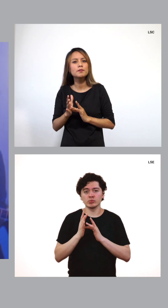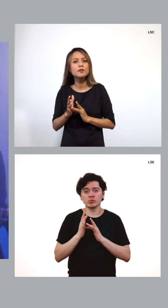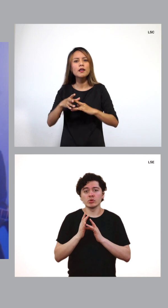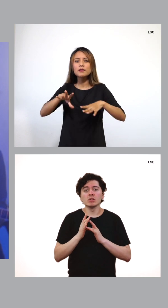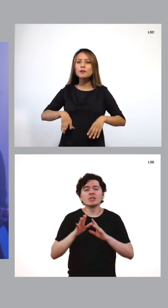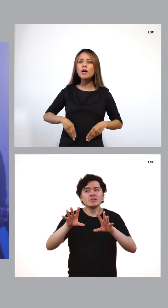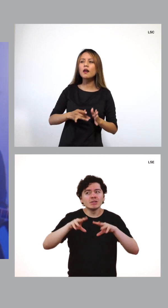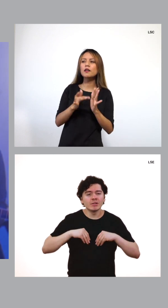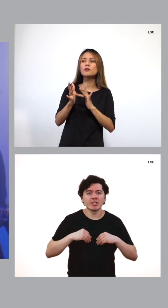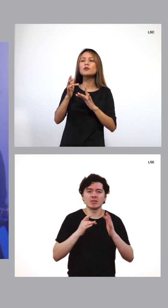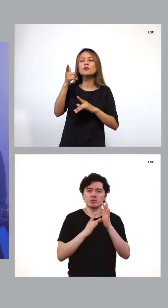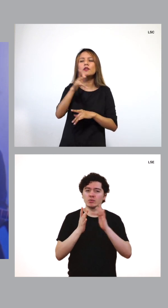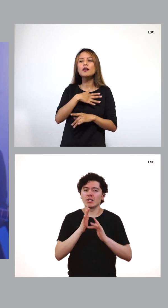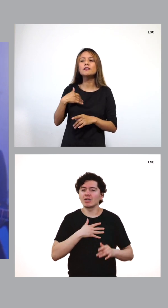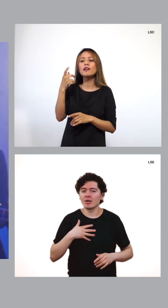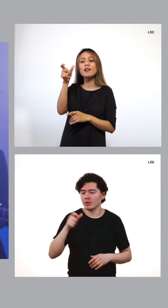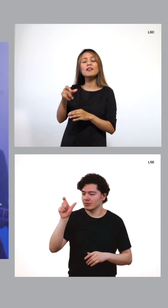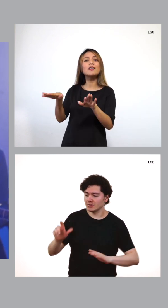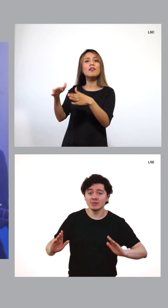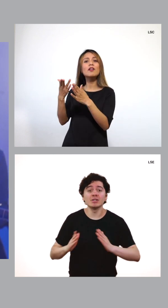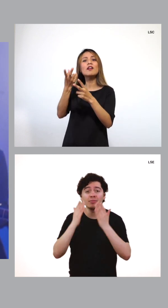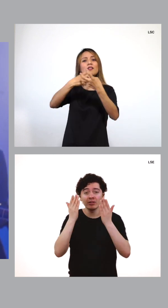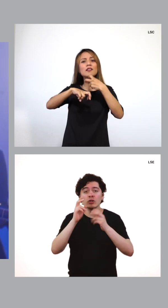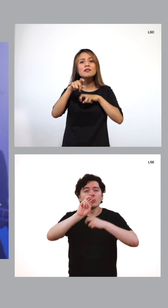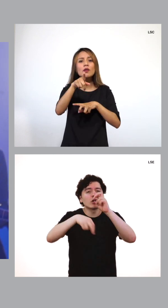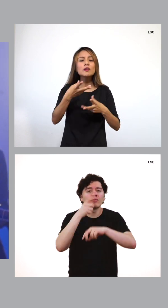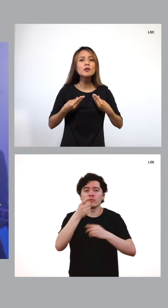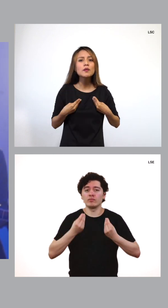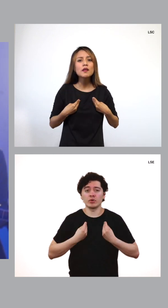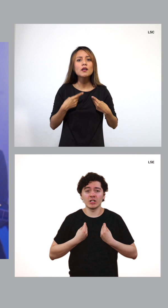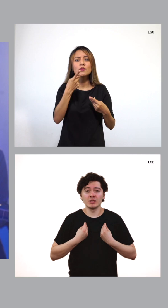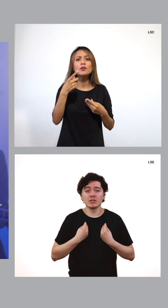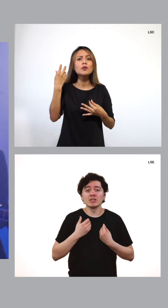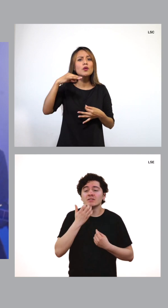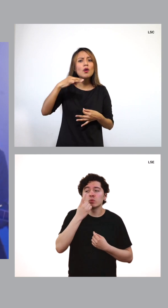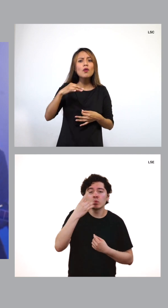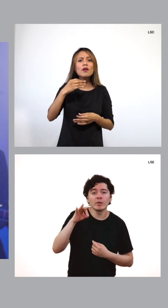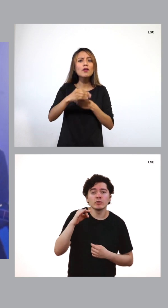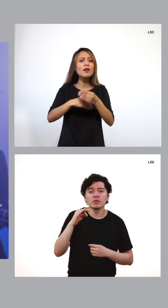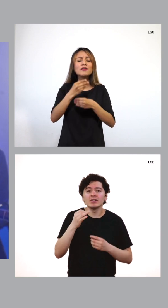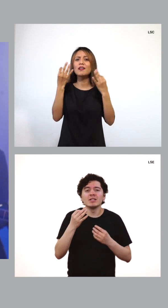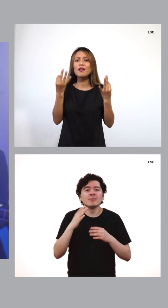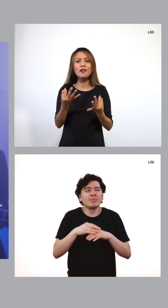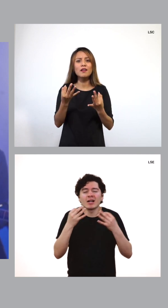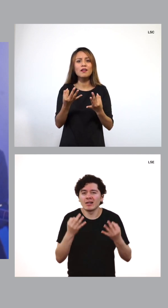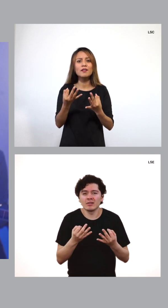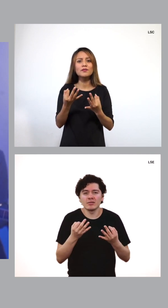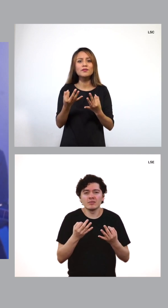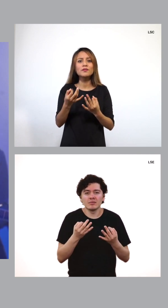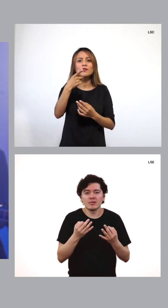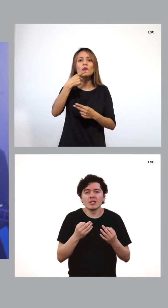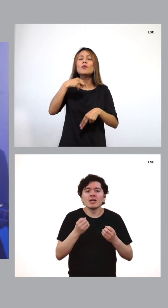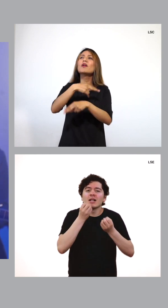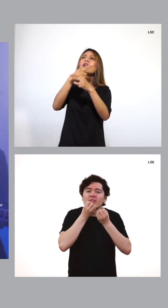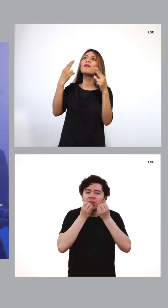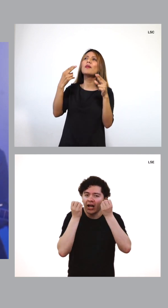te levante, te consuele, te dé un nuevo comienzo, lo único que tienes que hacer es hablar su nombre sobre